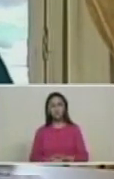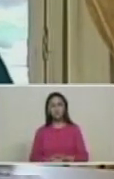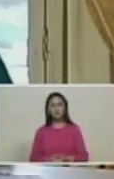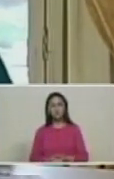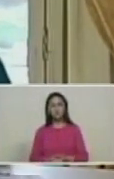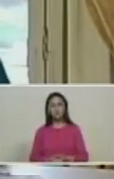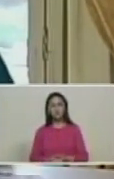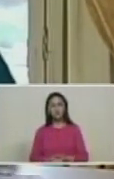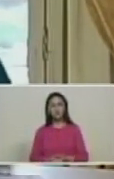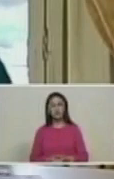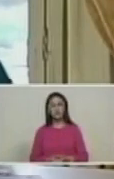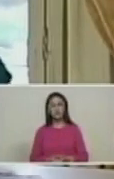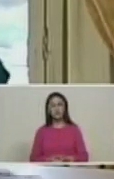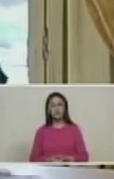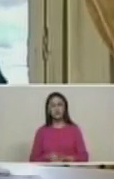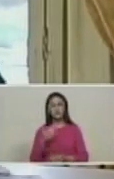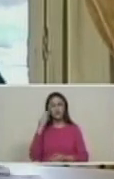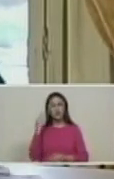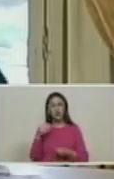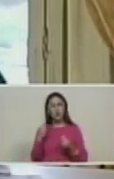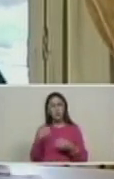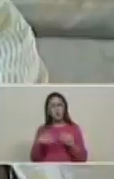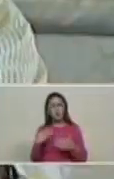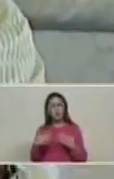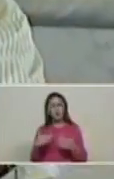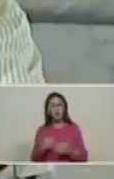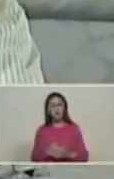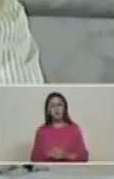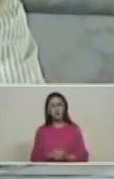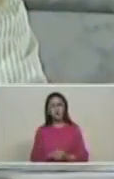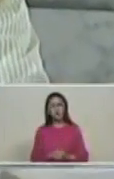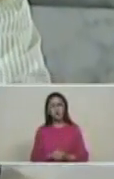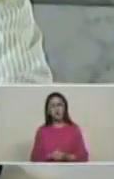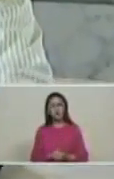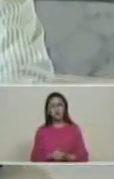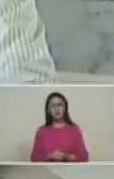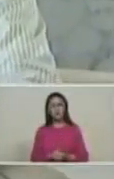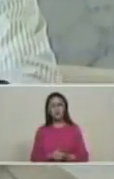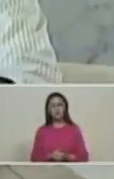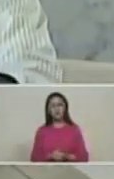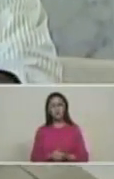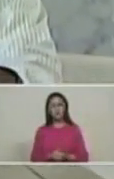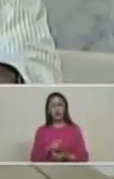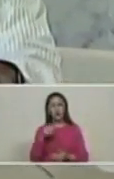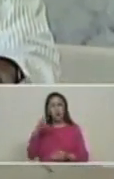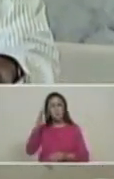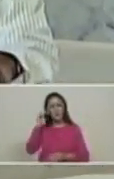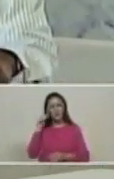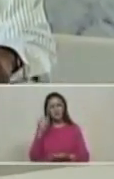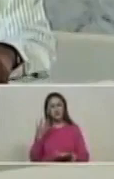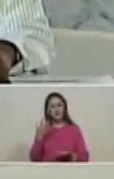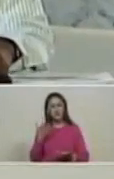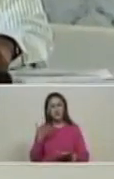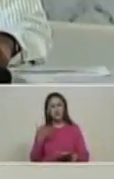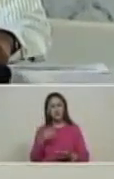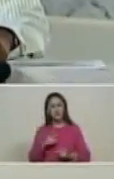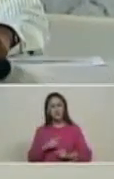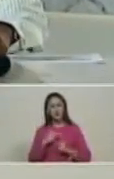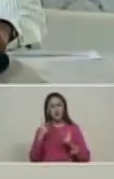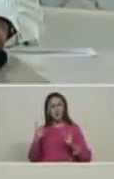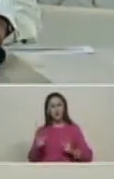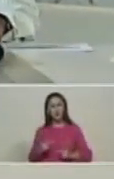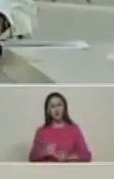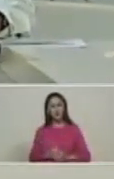del que sabe cómo se producen las cosas y aprende a valorar lo que tiene. Es muy importante construir un